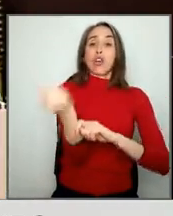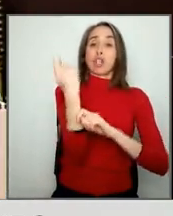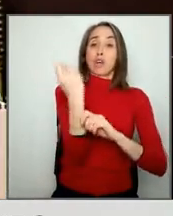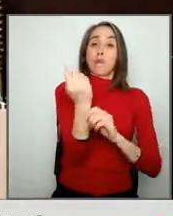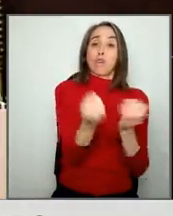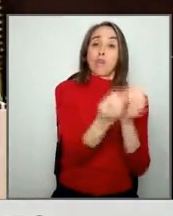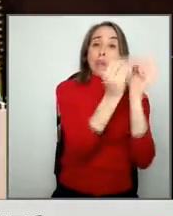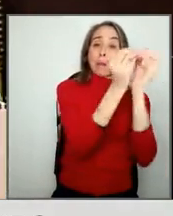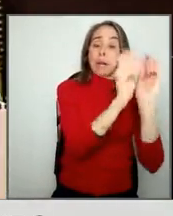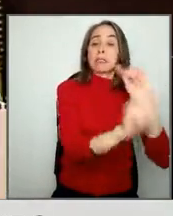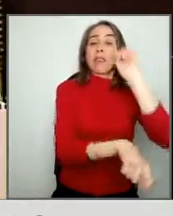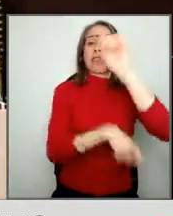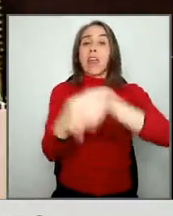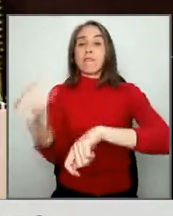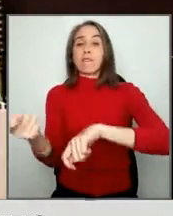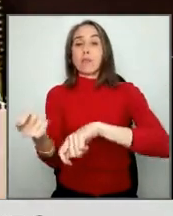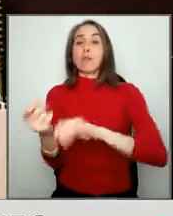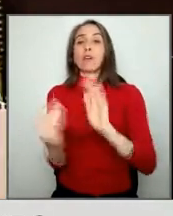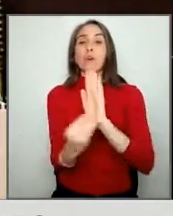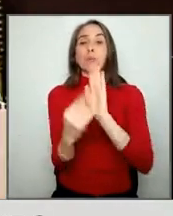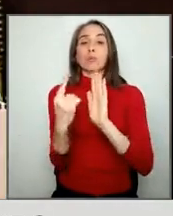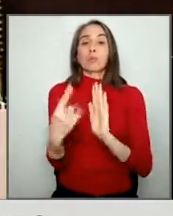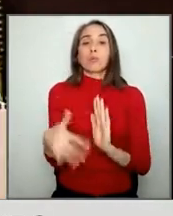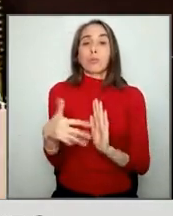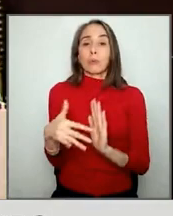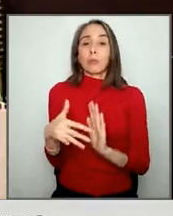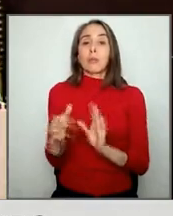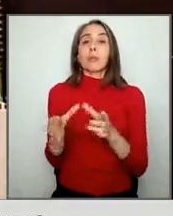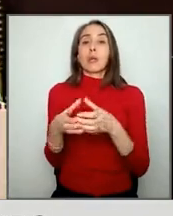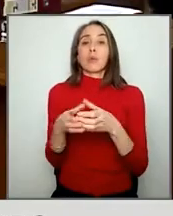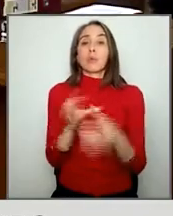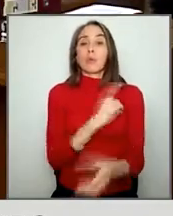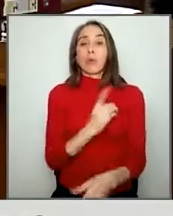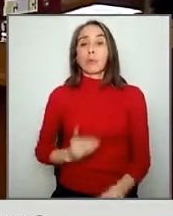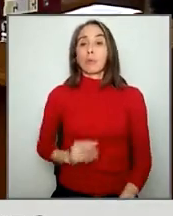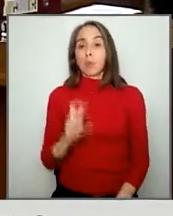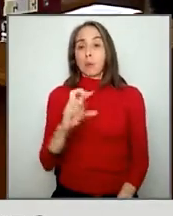priorizado por el comité del partido comunista en votación